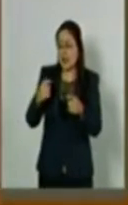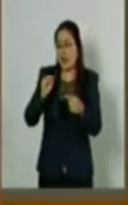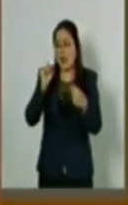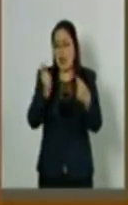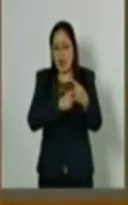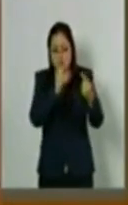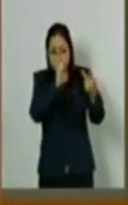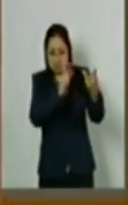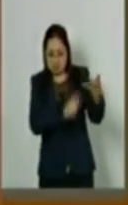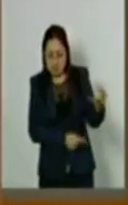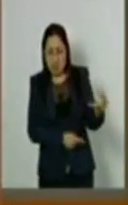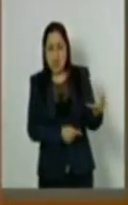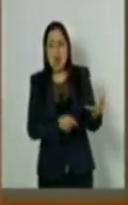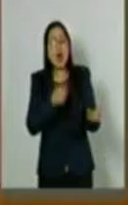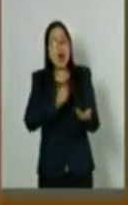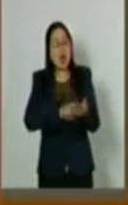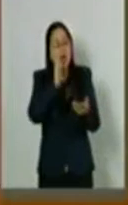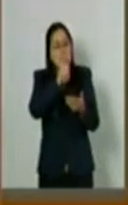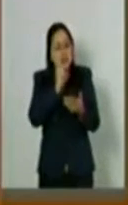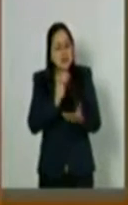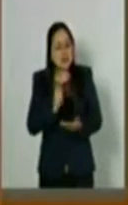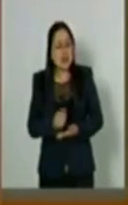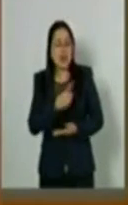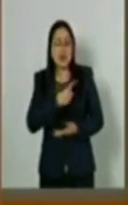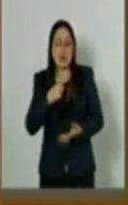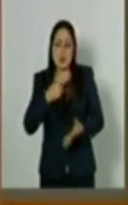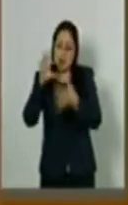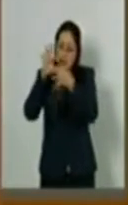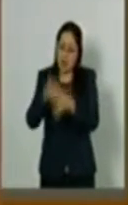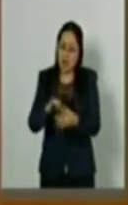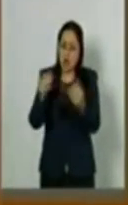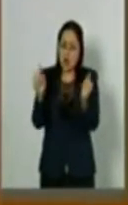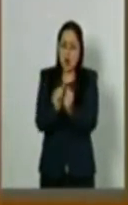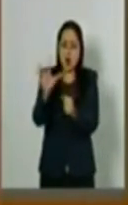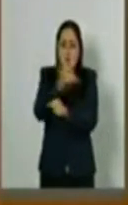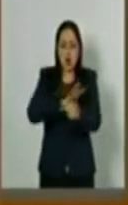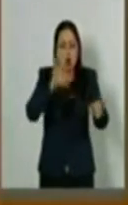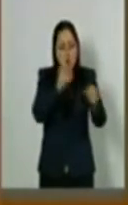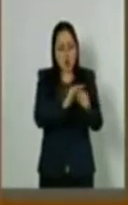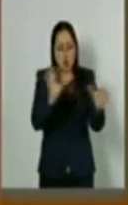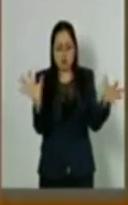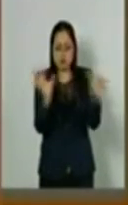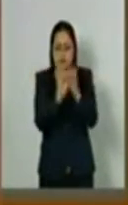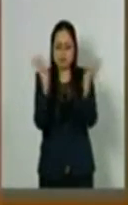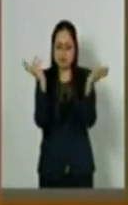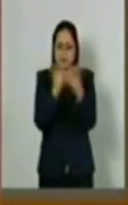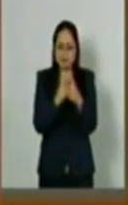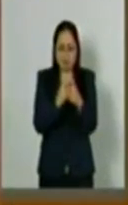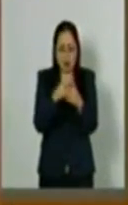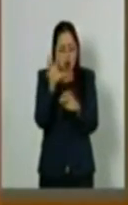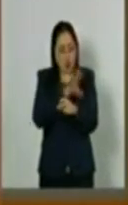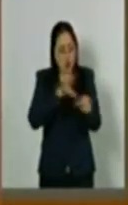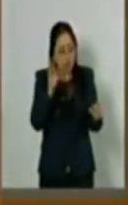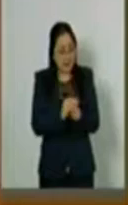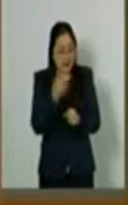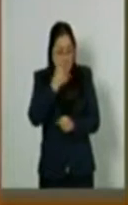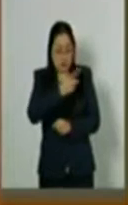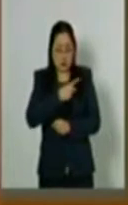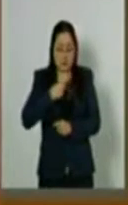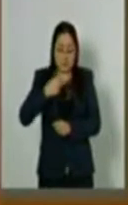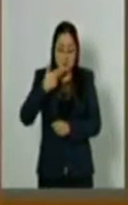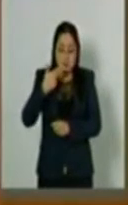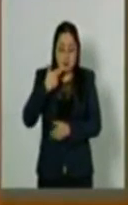literal. La interpretación tiene que ser sistemática, entrelazada entre sí y funcional.